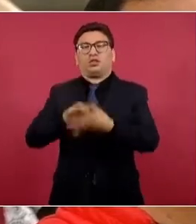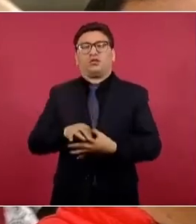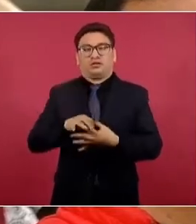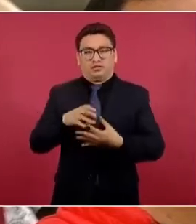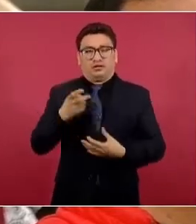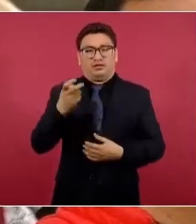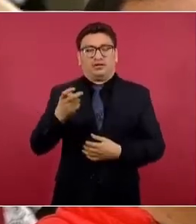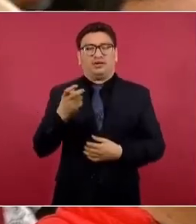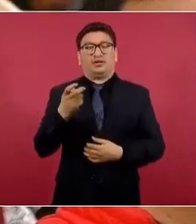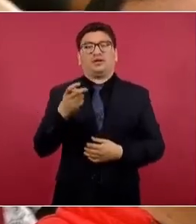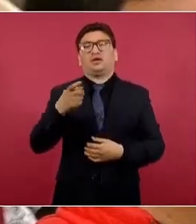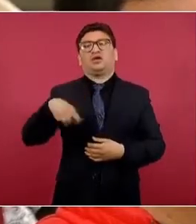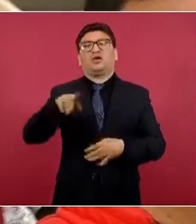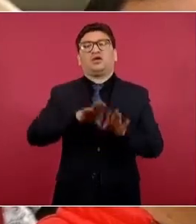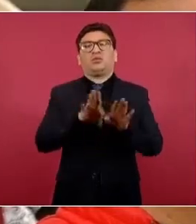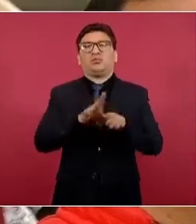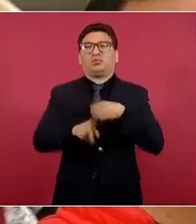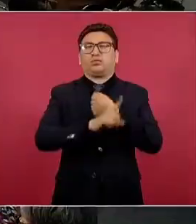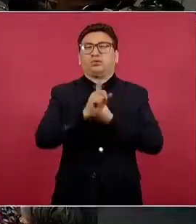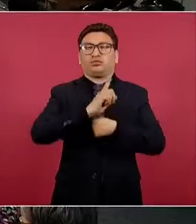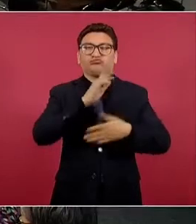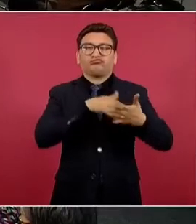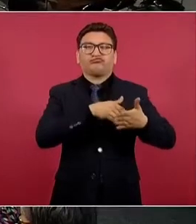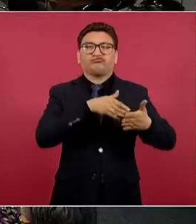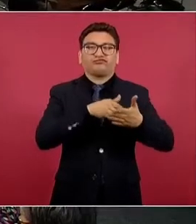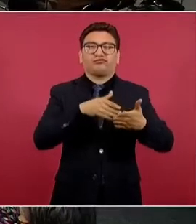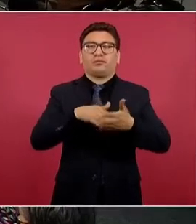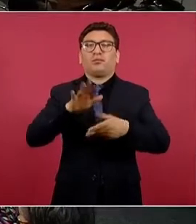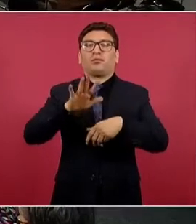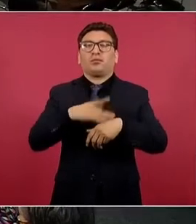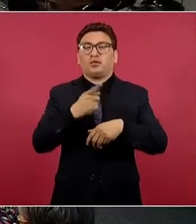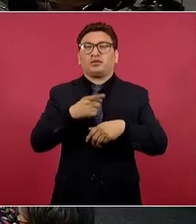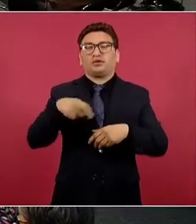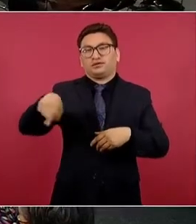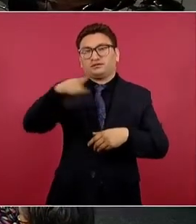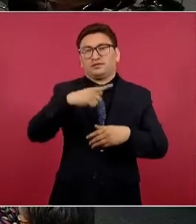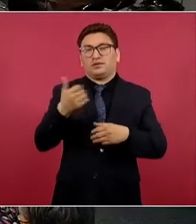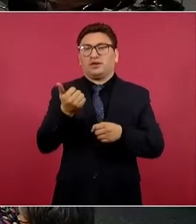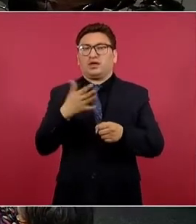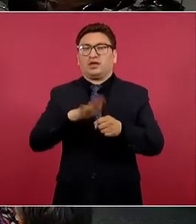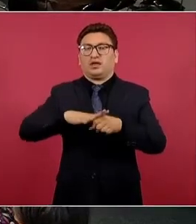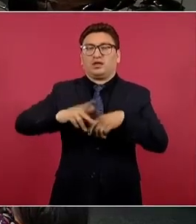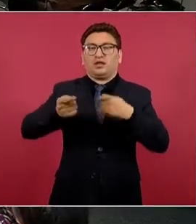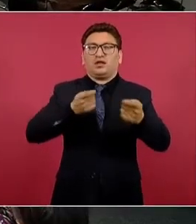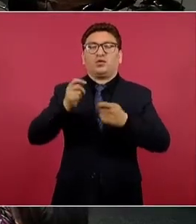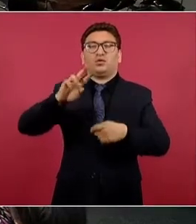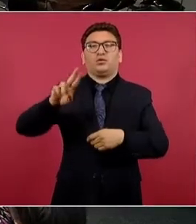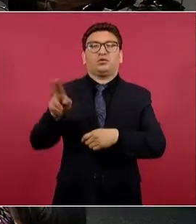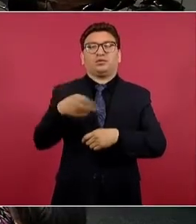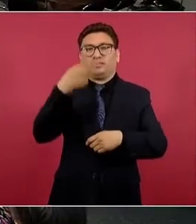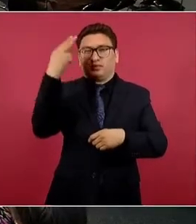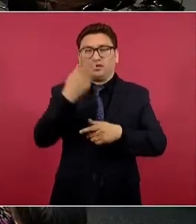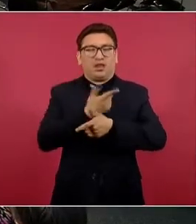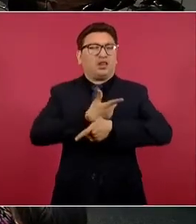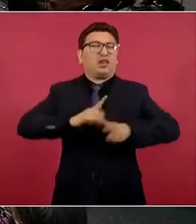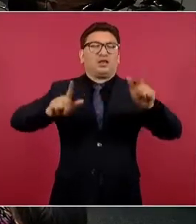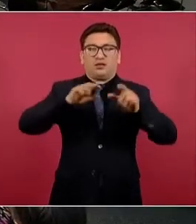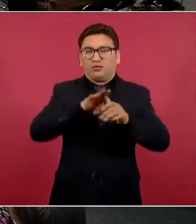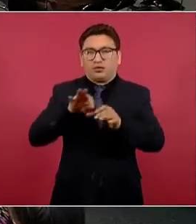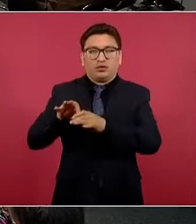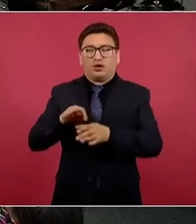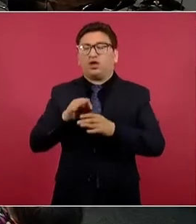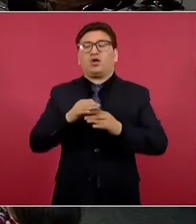decimonónicas que obstaculizan cualquier intento de democratizar la administración universitaria, rendir cuentas